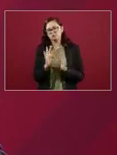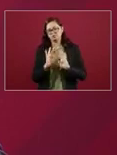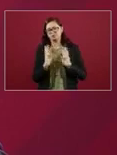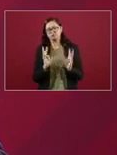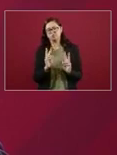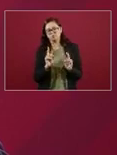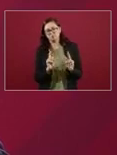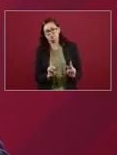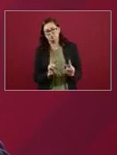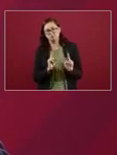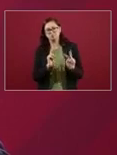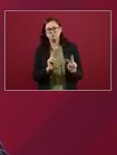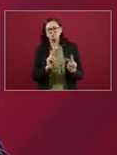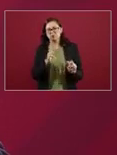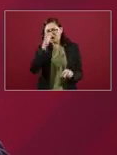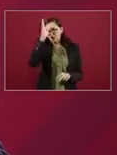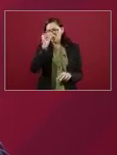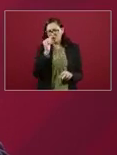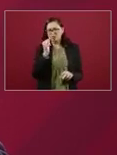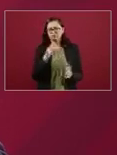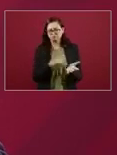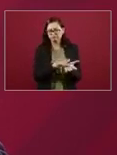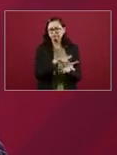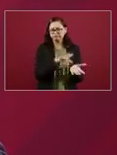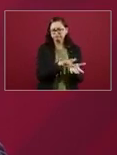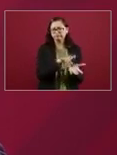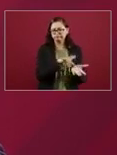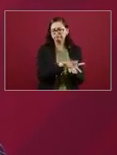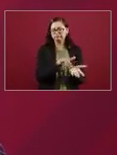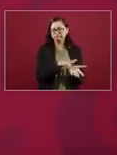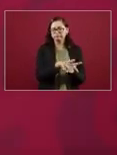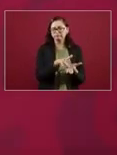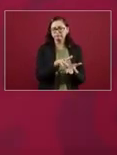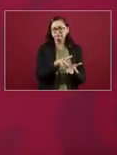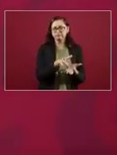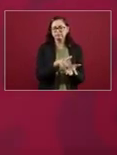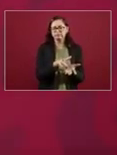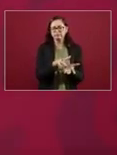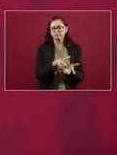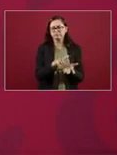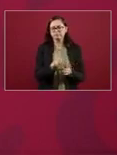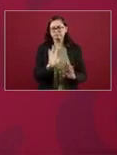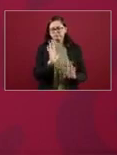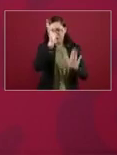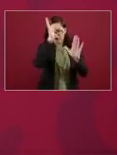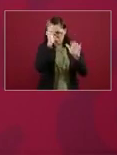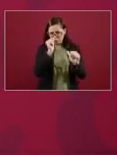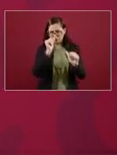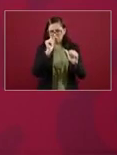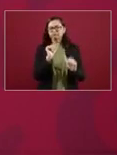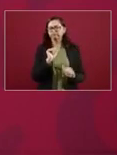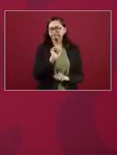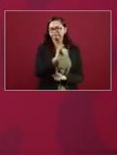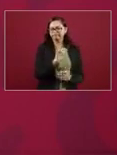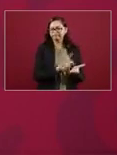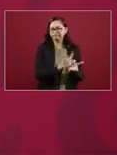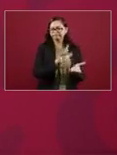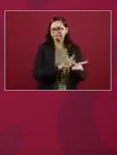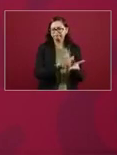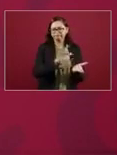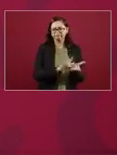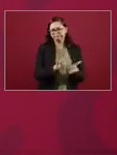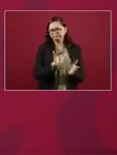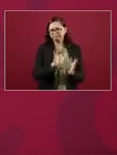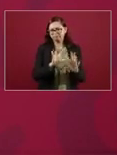apoyar lo que se pactó en todos